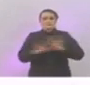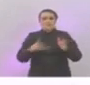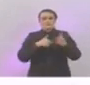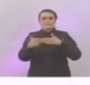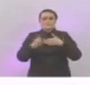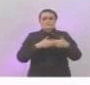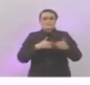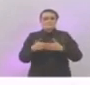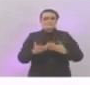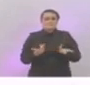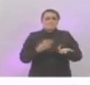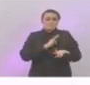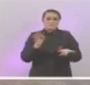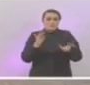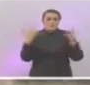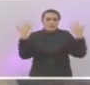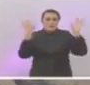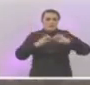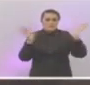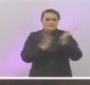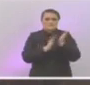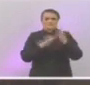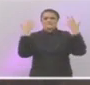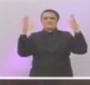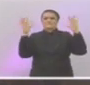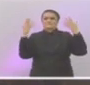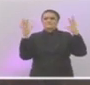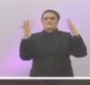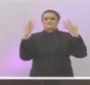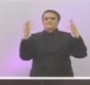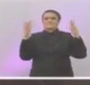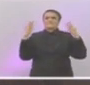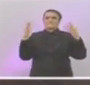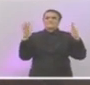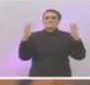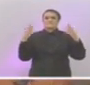que ahí sí pueden aplaudir, porque sí. Sí cuesta trabajo eso.